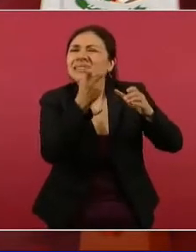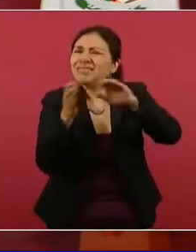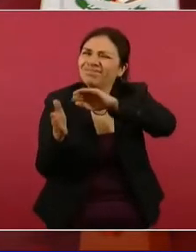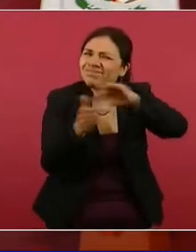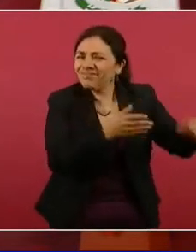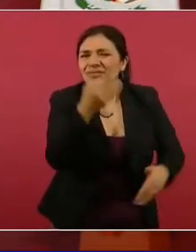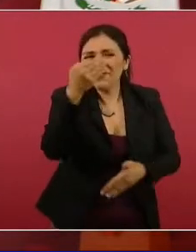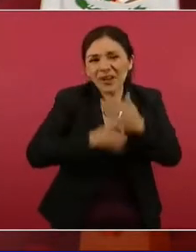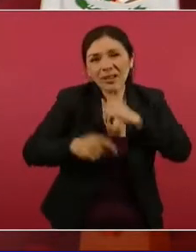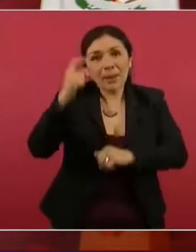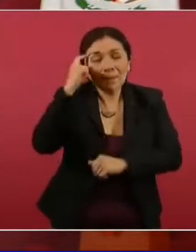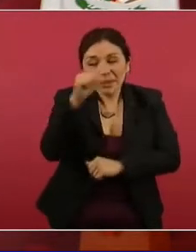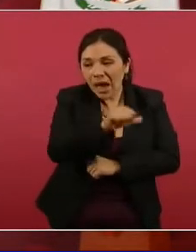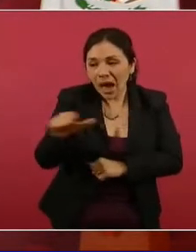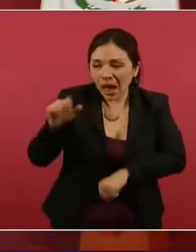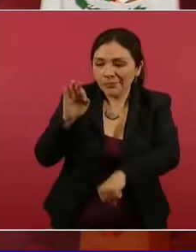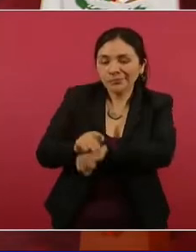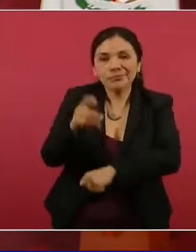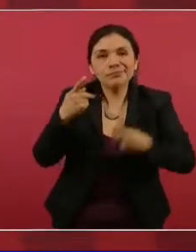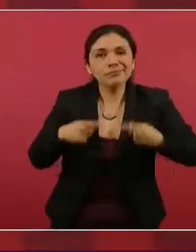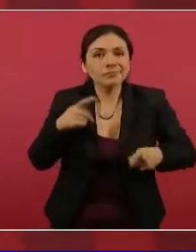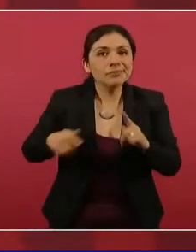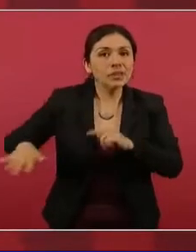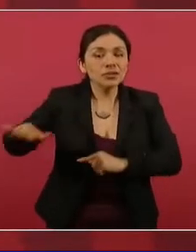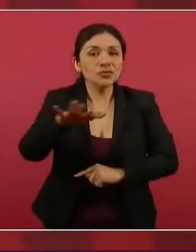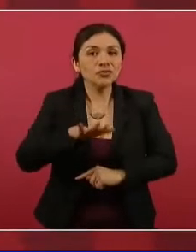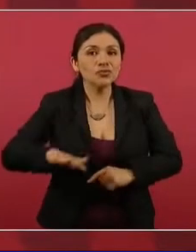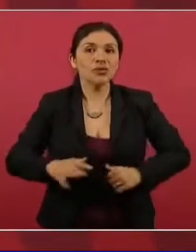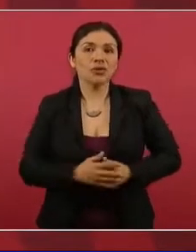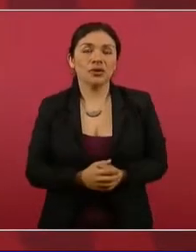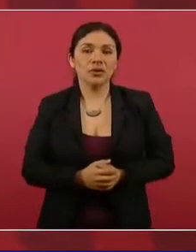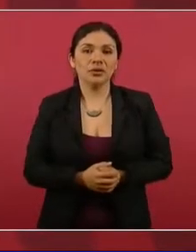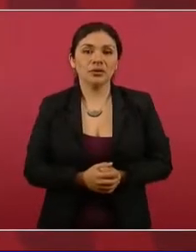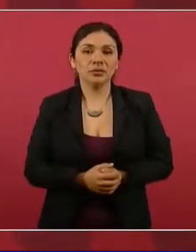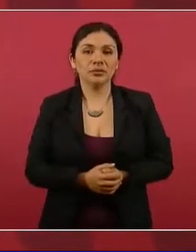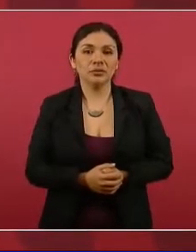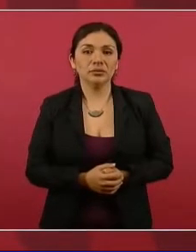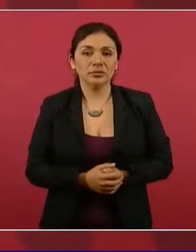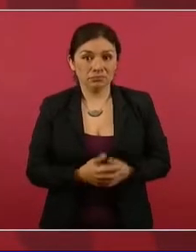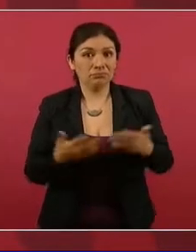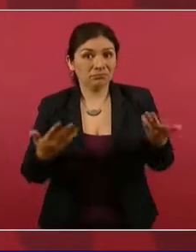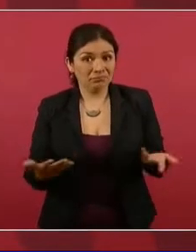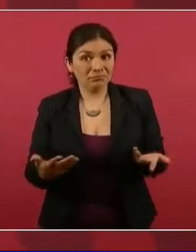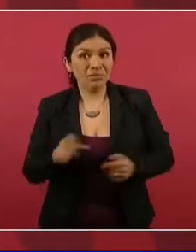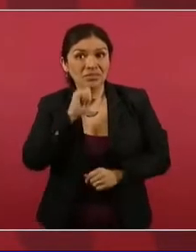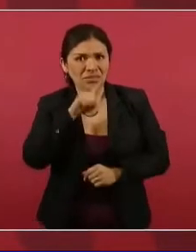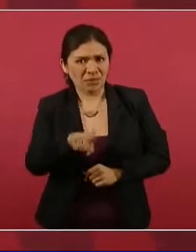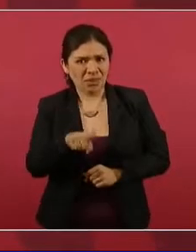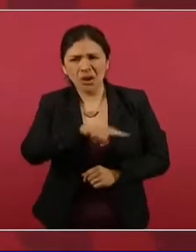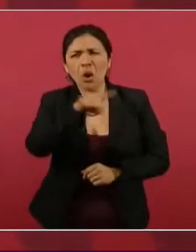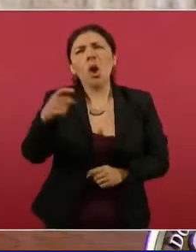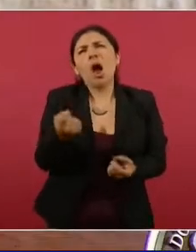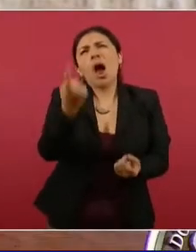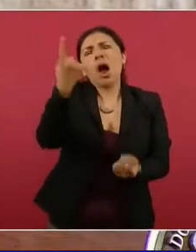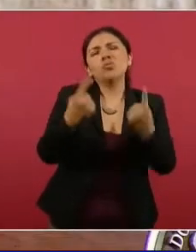pueblo, en la gente. Y también están equivocados quienes